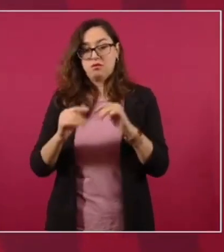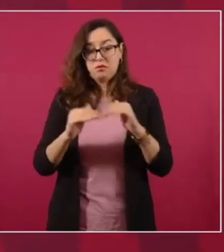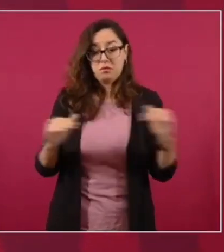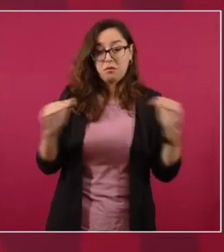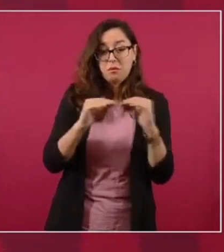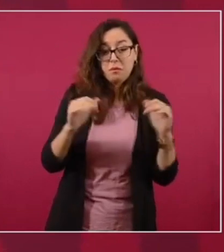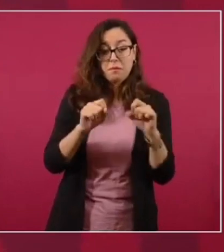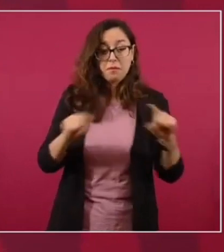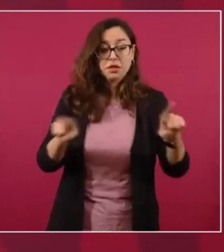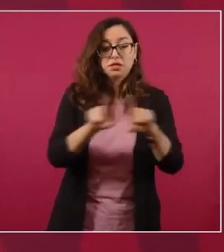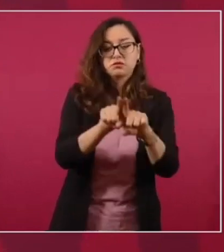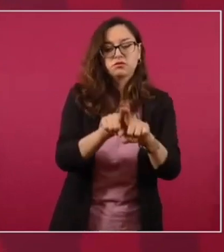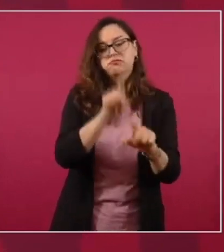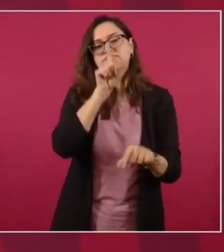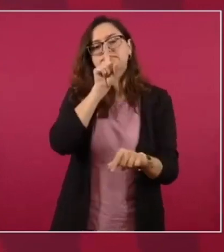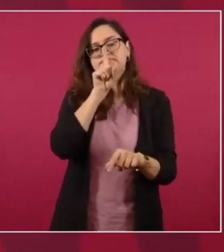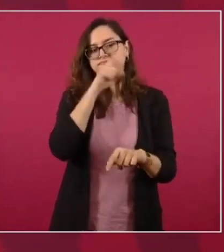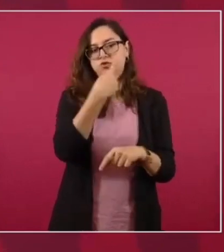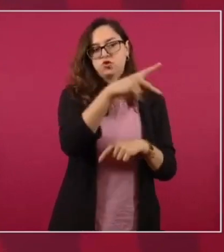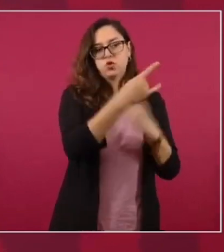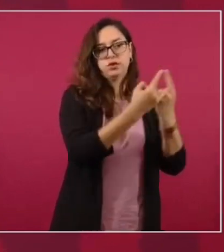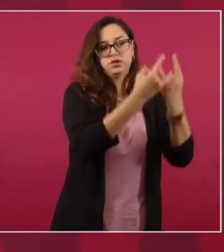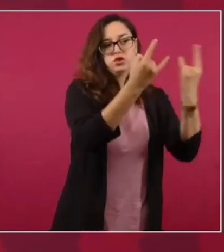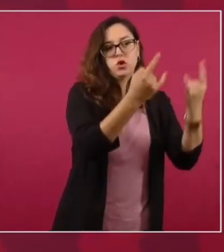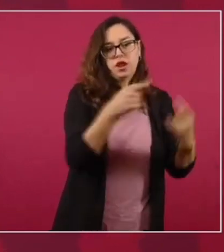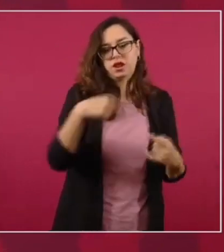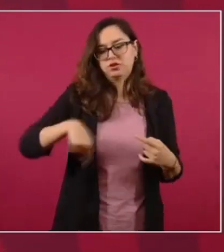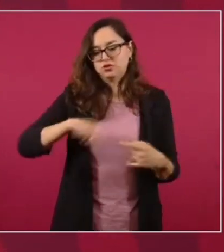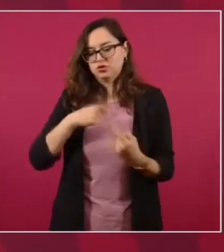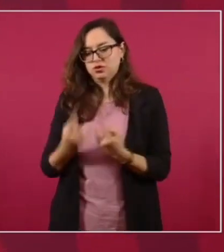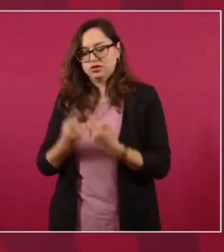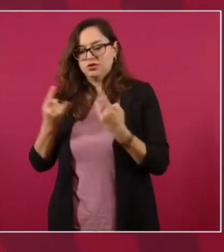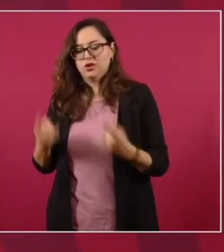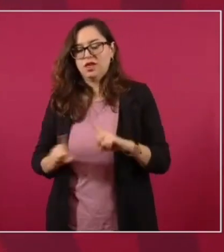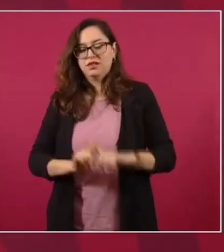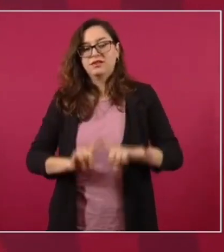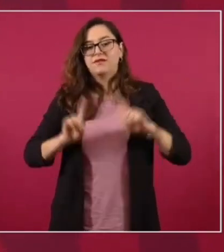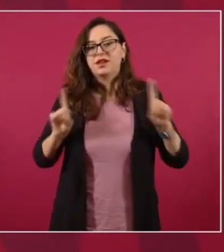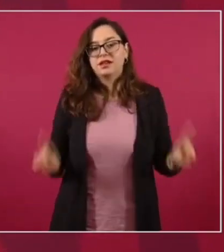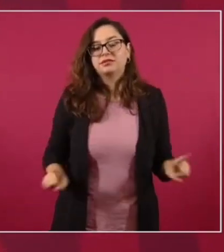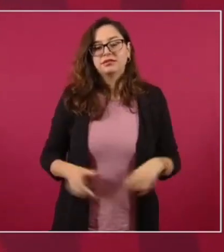Imagínense, a nosotros nos invadió España,